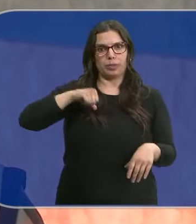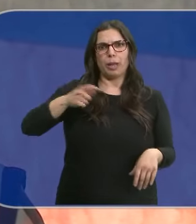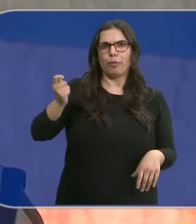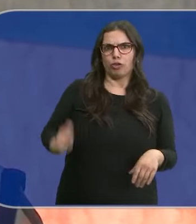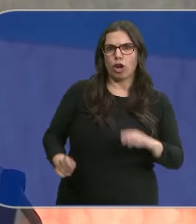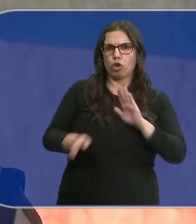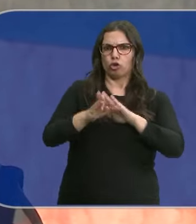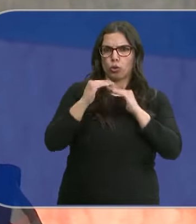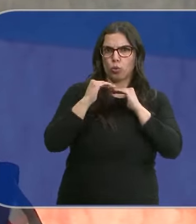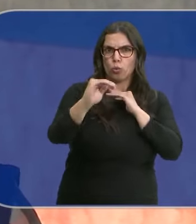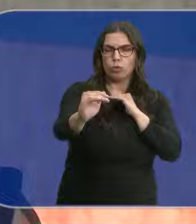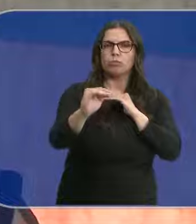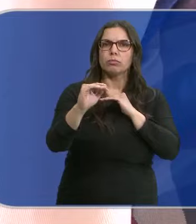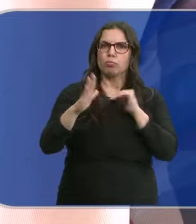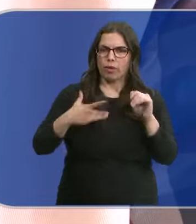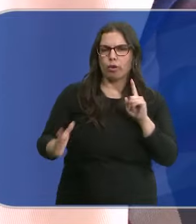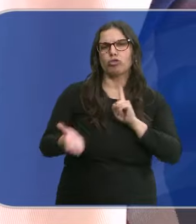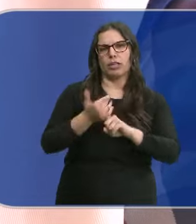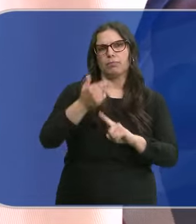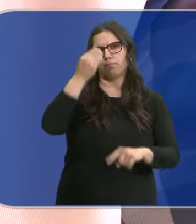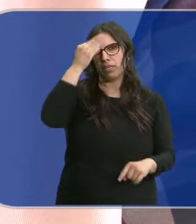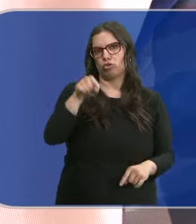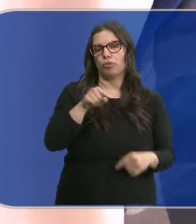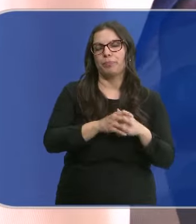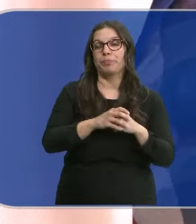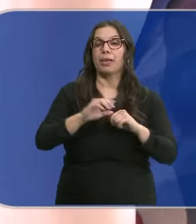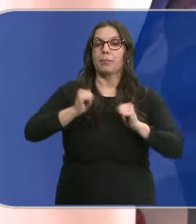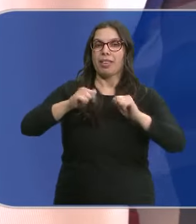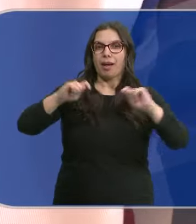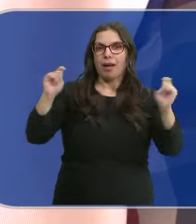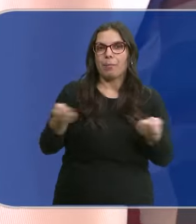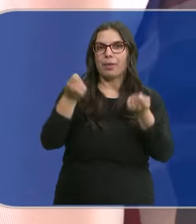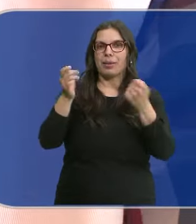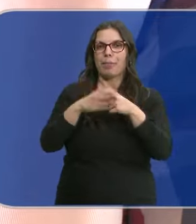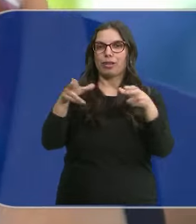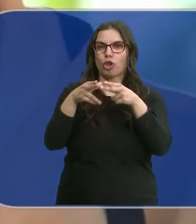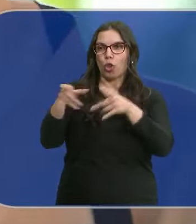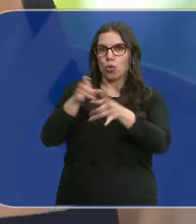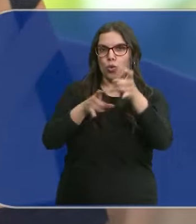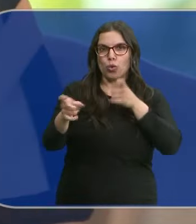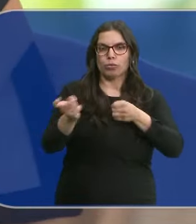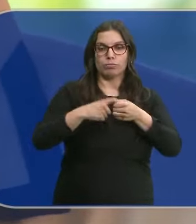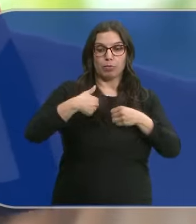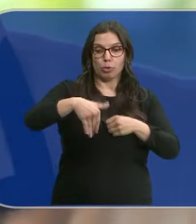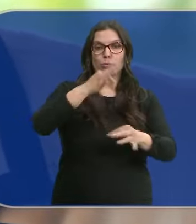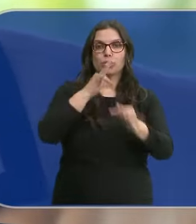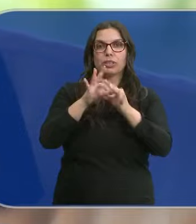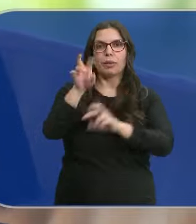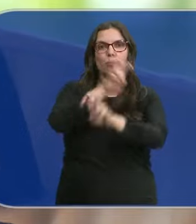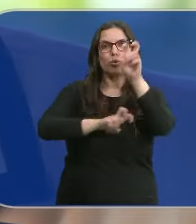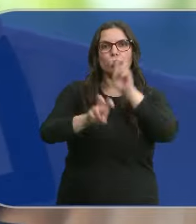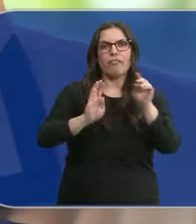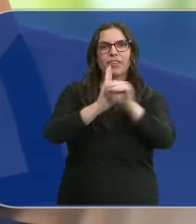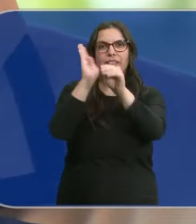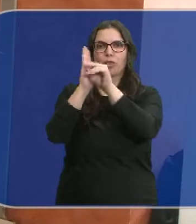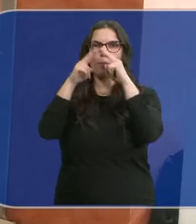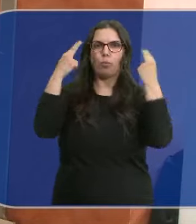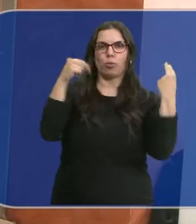y continuado, creo que se puede conseguir. Ya han iniciado una campaña de captación de socios y en septiembre comenzarán a buscar